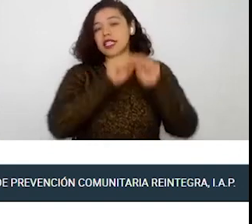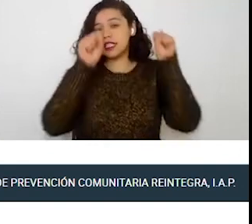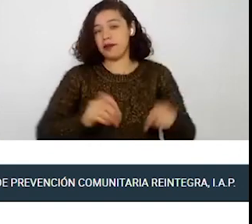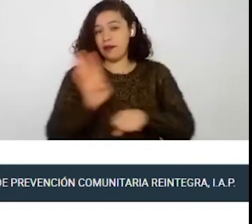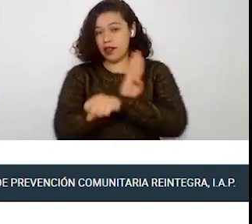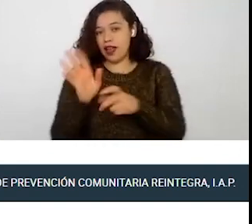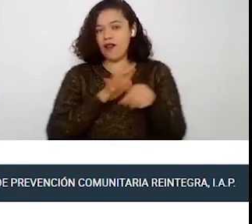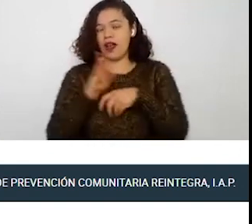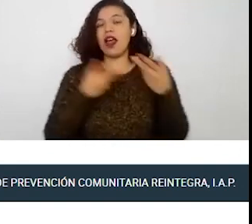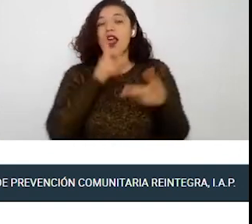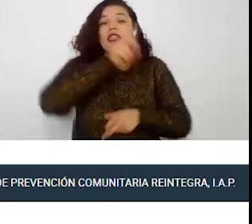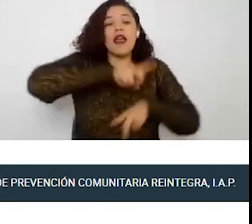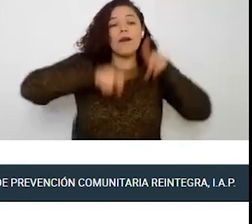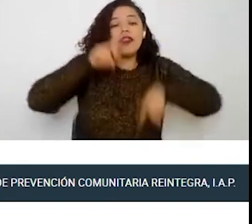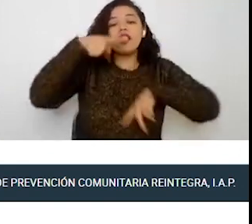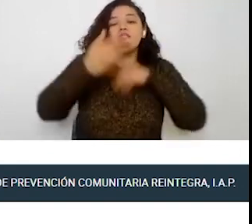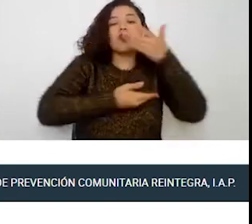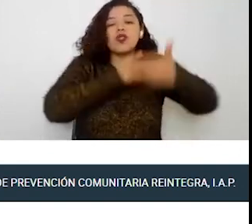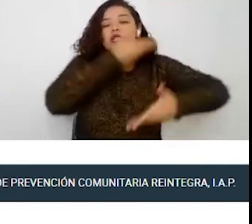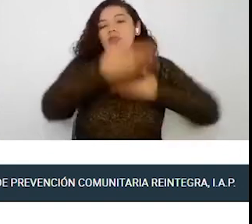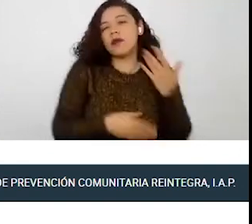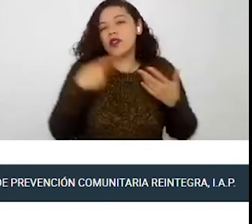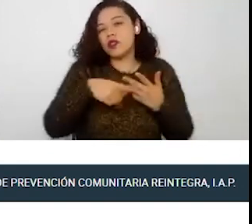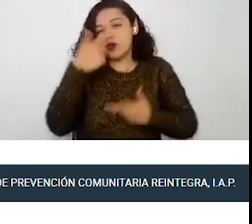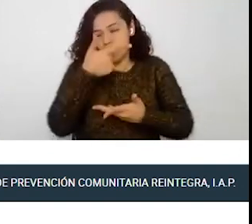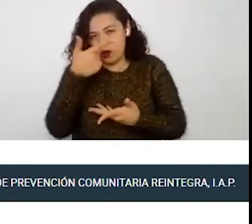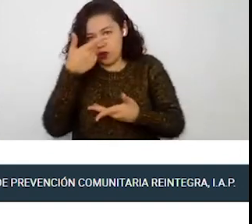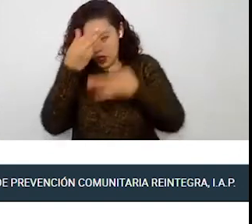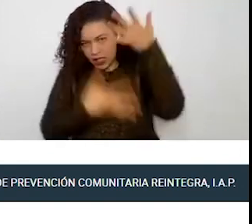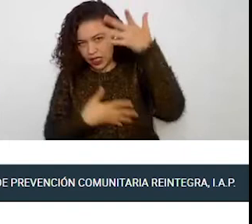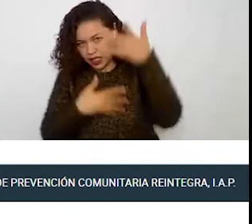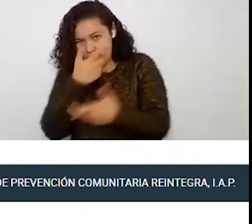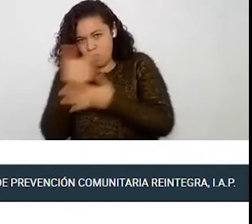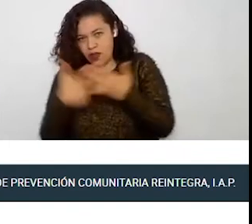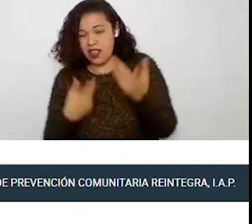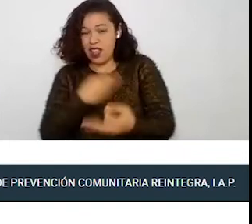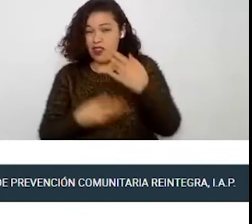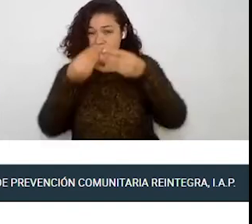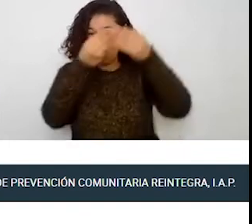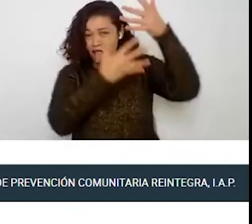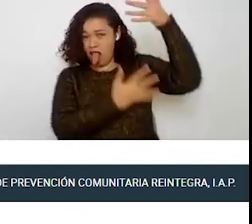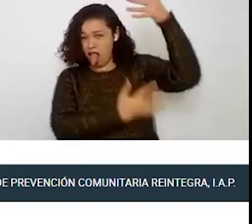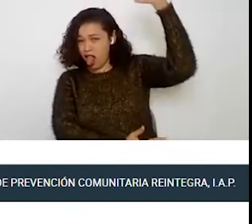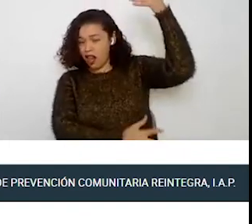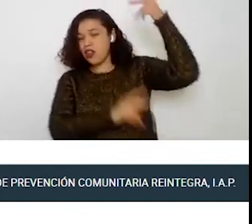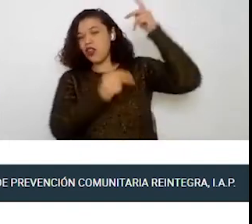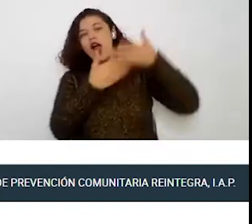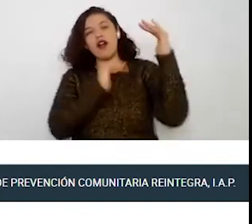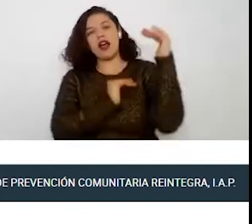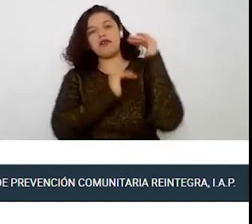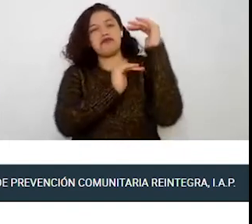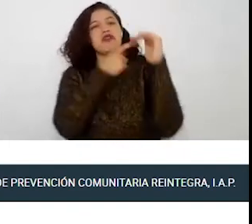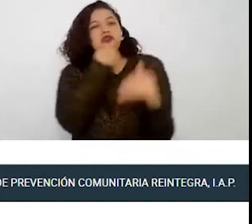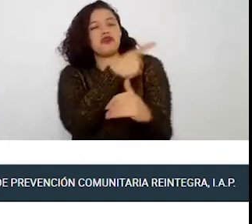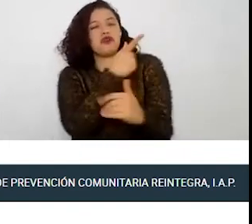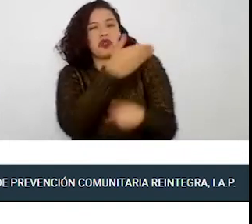dependiendo del servicio que otorgan es el catálogo de cuentas que se va a abrir ya no le va a abrir todas las cuentas como antes Entonces en este caso me dice ok